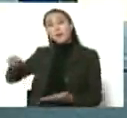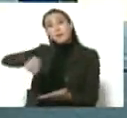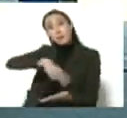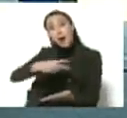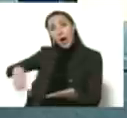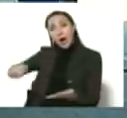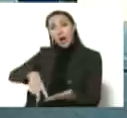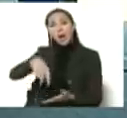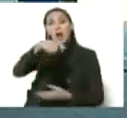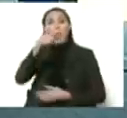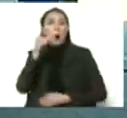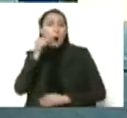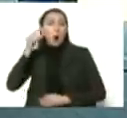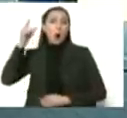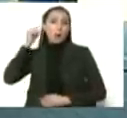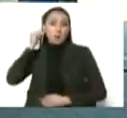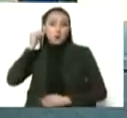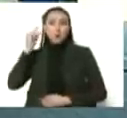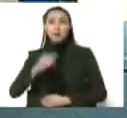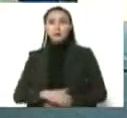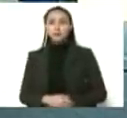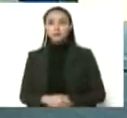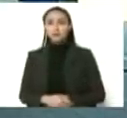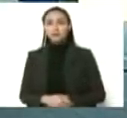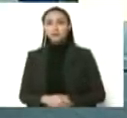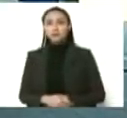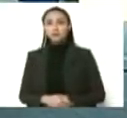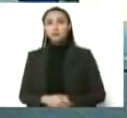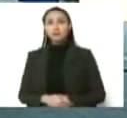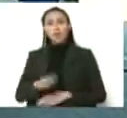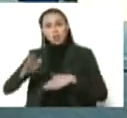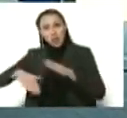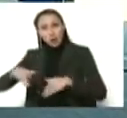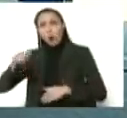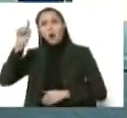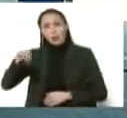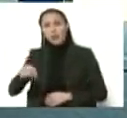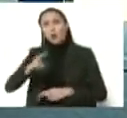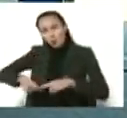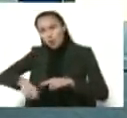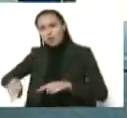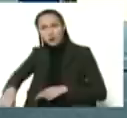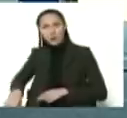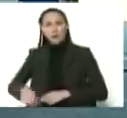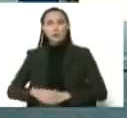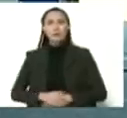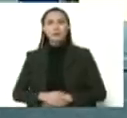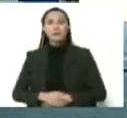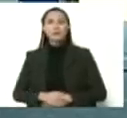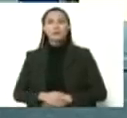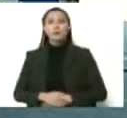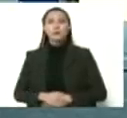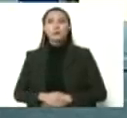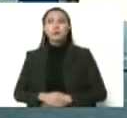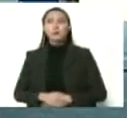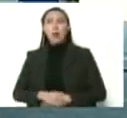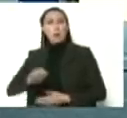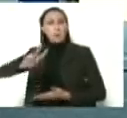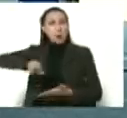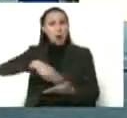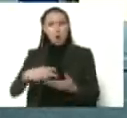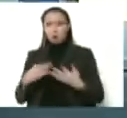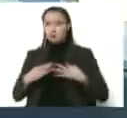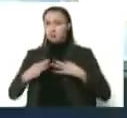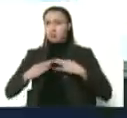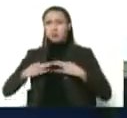los bailarines. Tiene un tamborero que es un niño, un bailador vestido